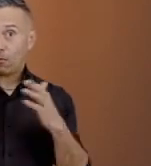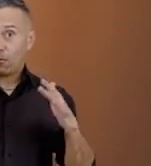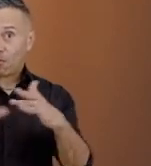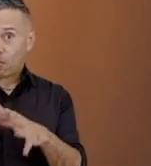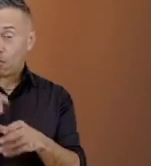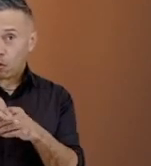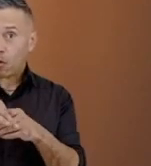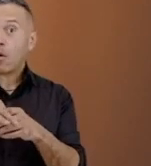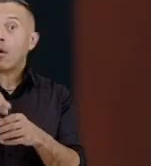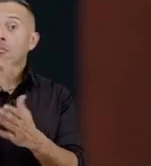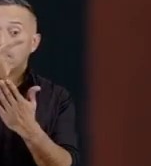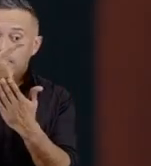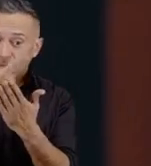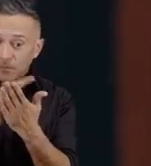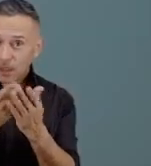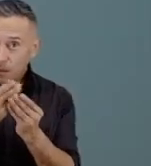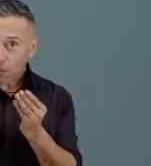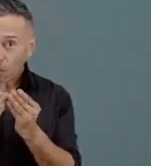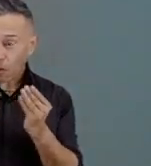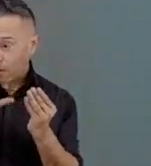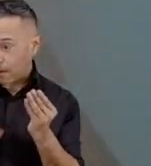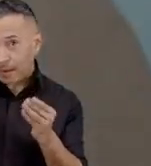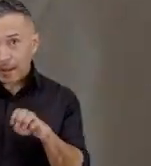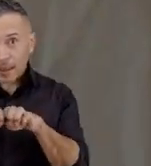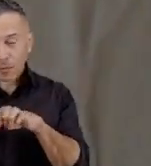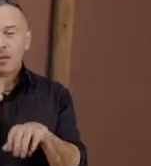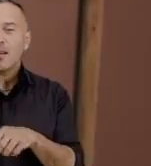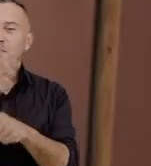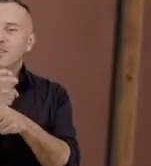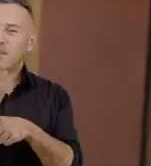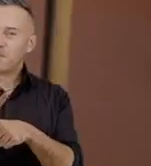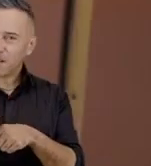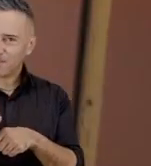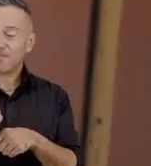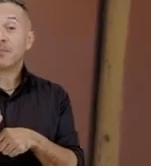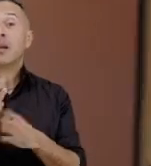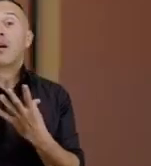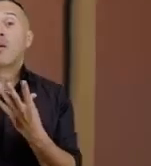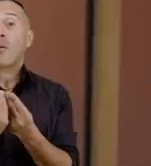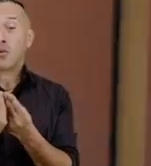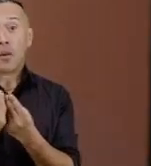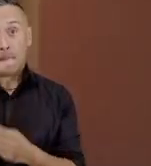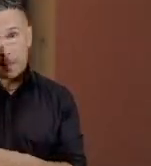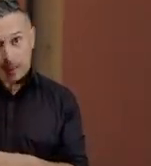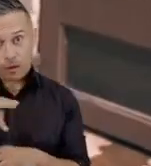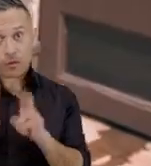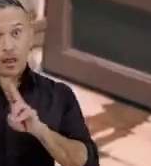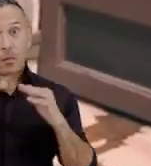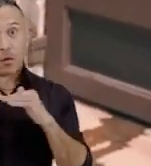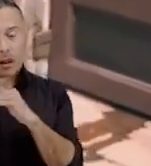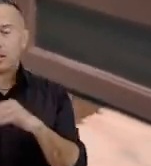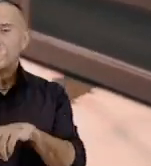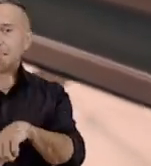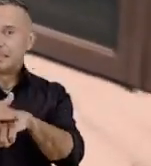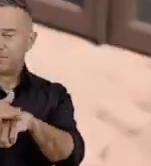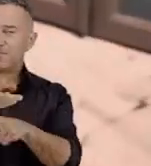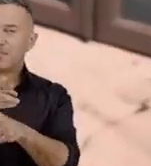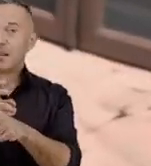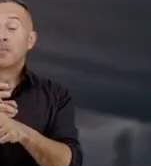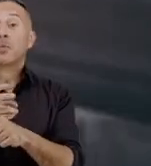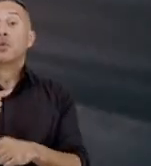que capacitará a quienes contarán nuestros votos. Este es un llamado de México y nuestra democracia. Yo como